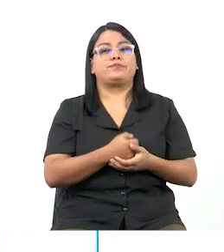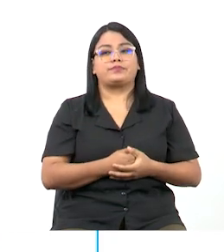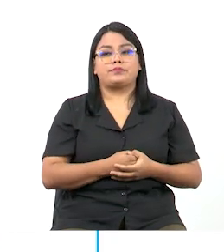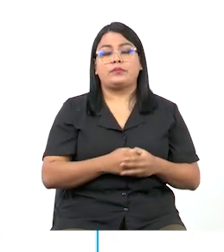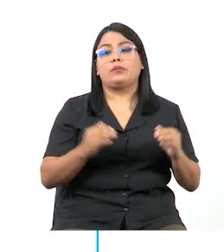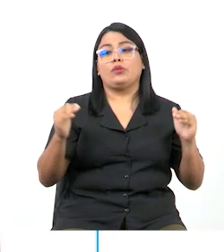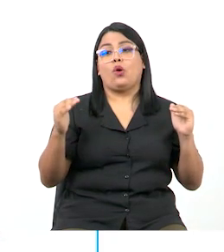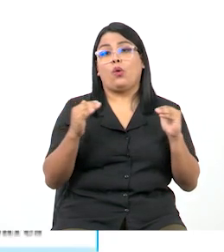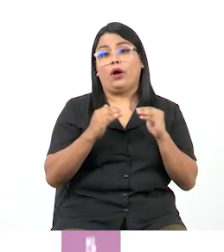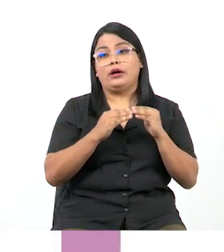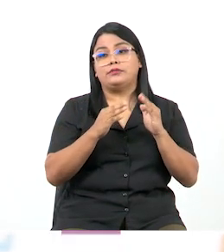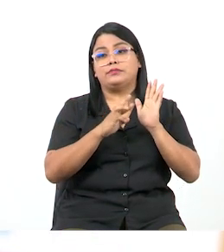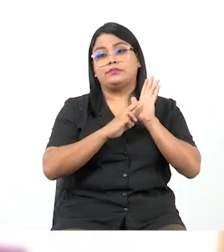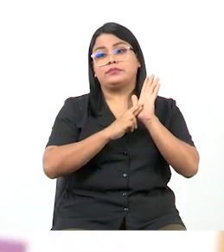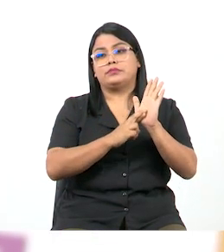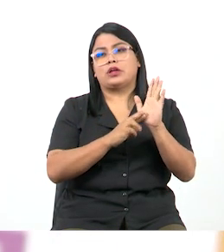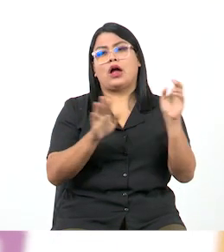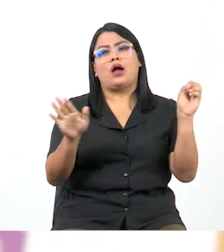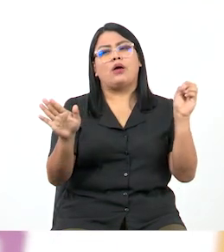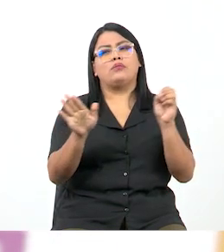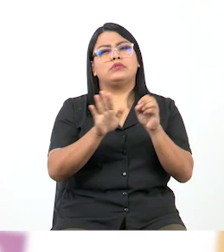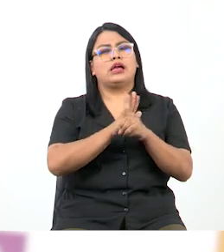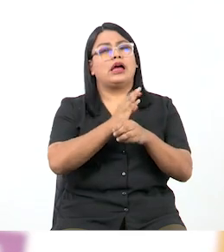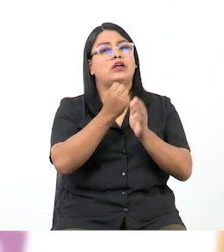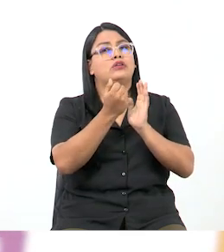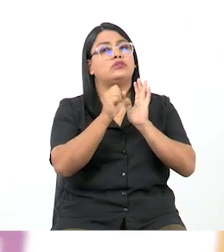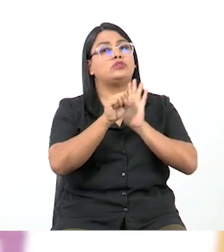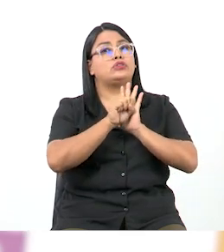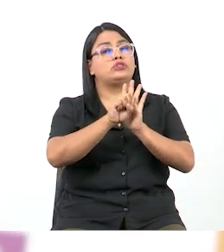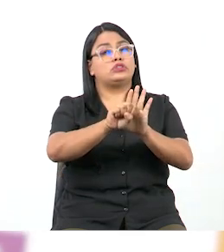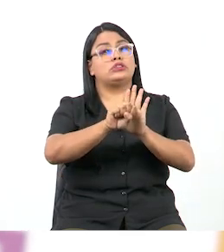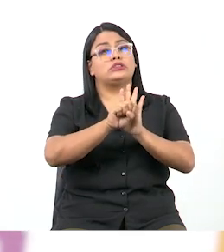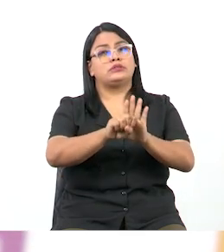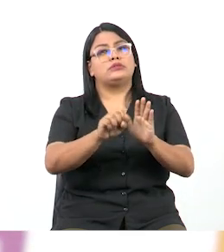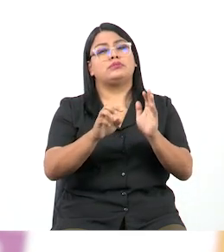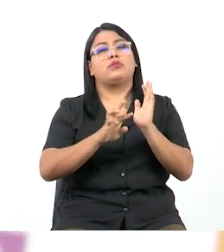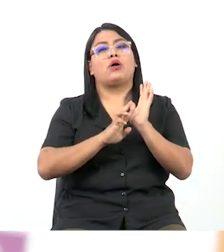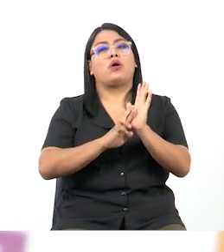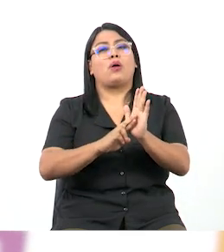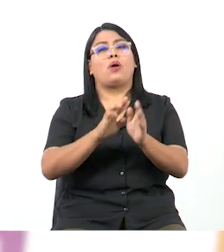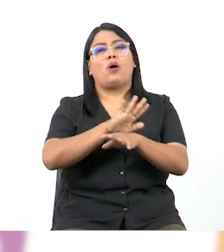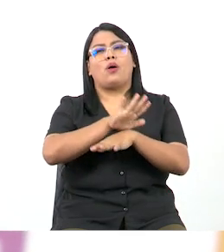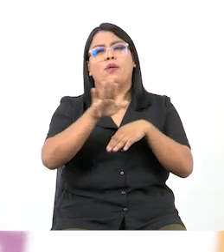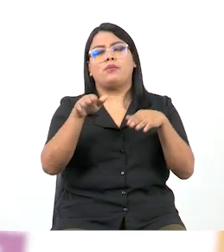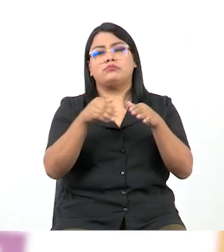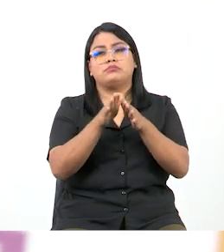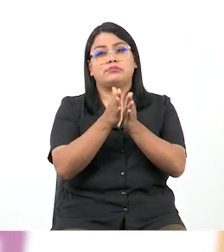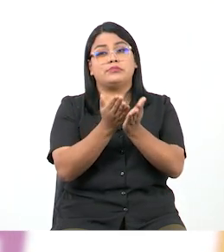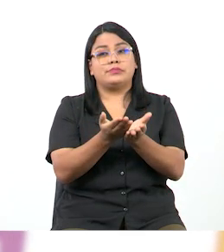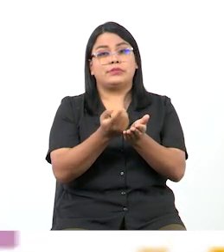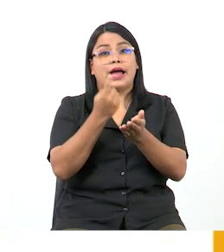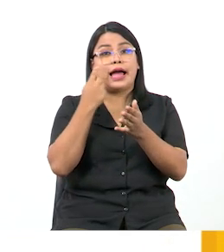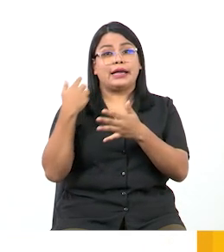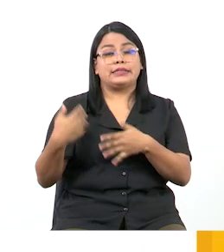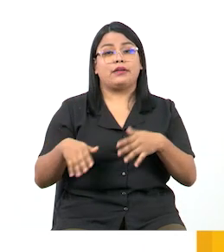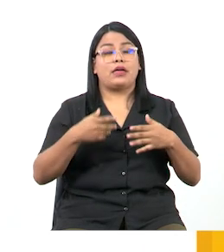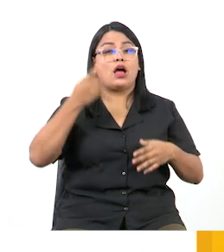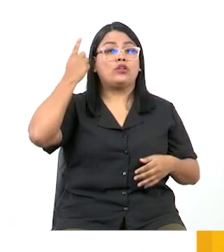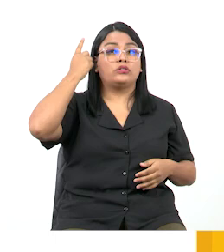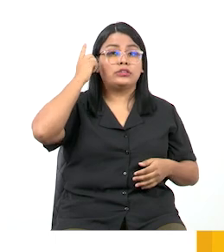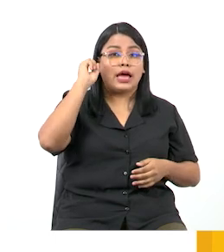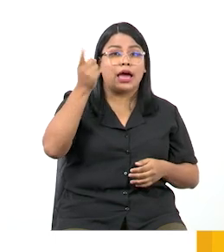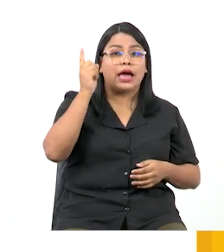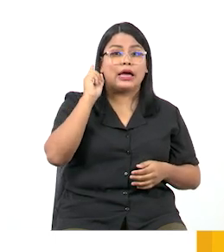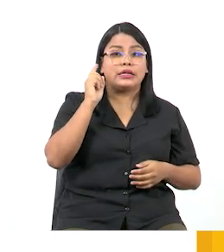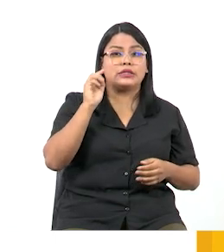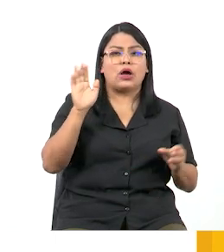uno. Además, se presenta toda iconografía que estará presente a lo largo de las unidades. Actividad con